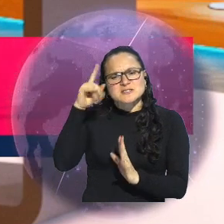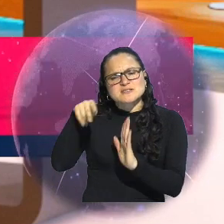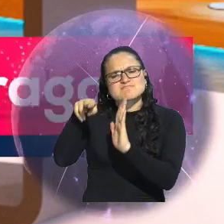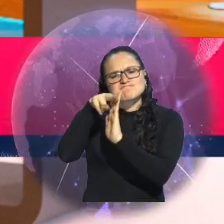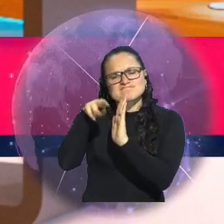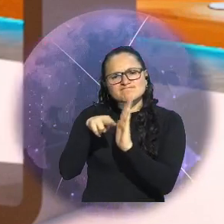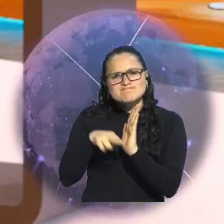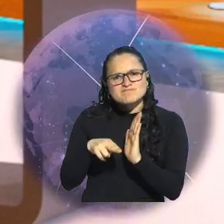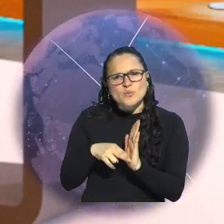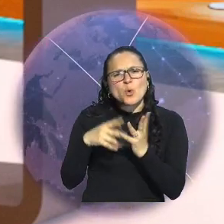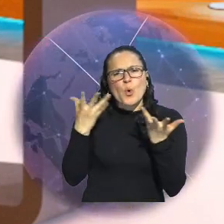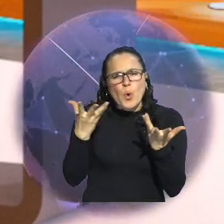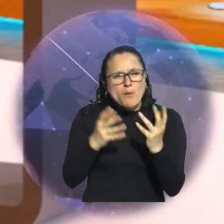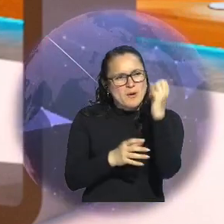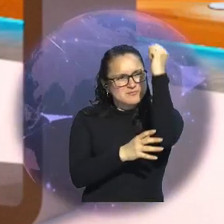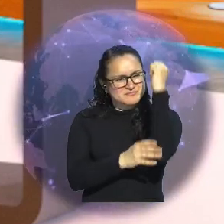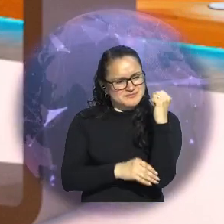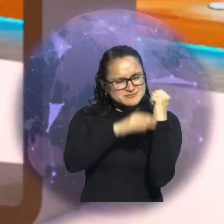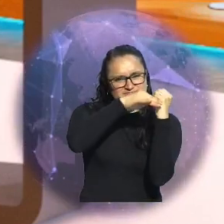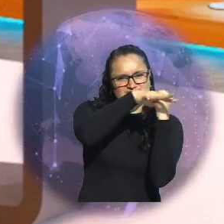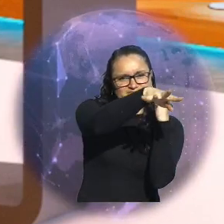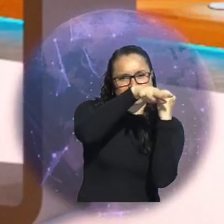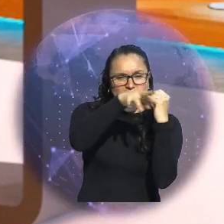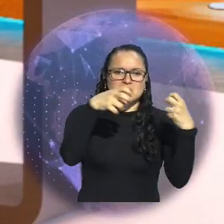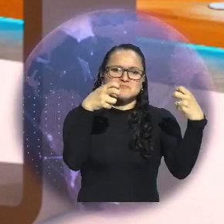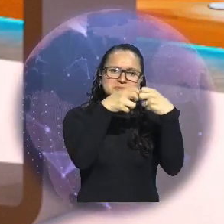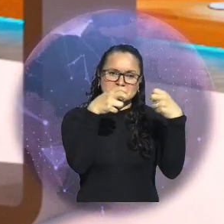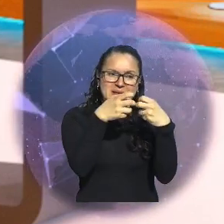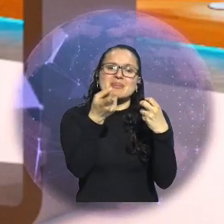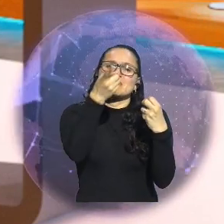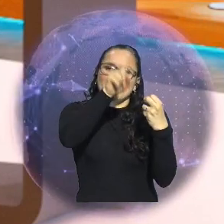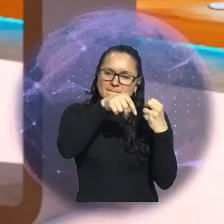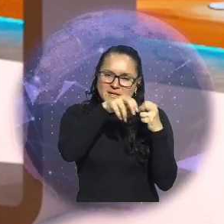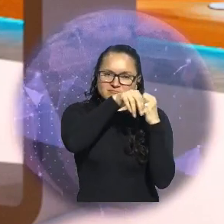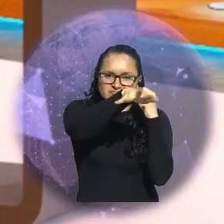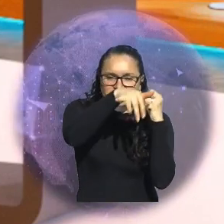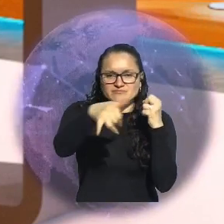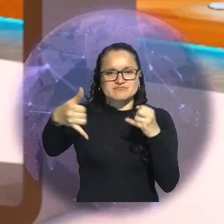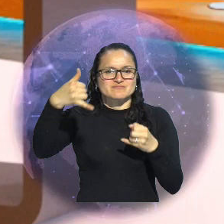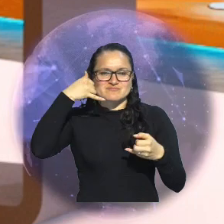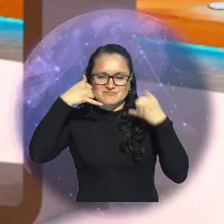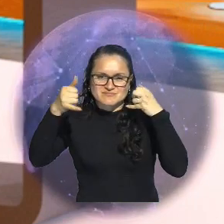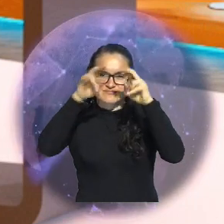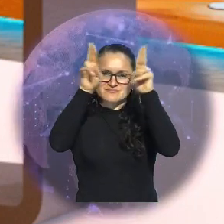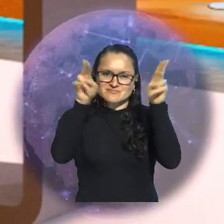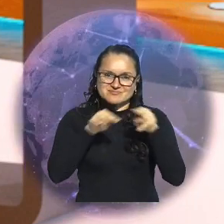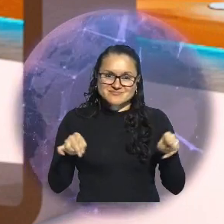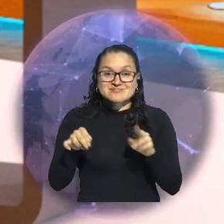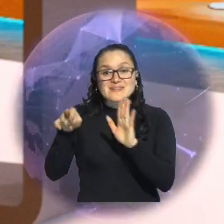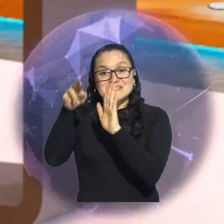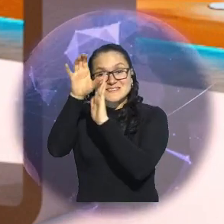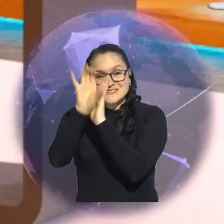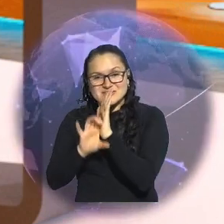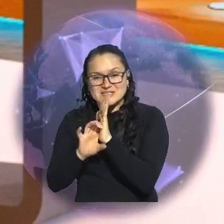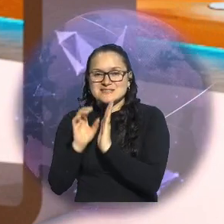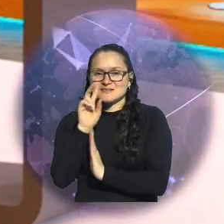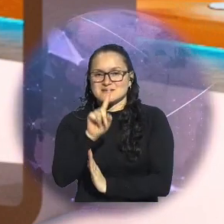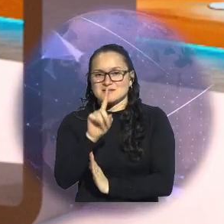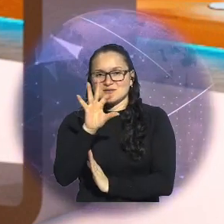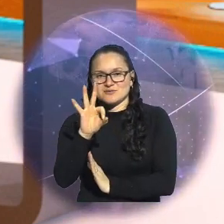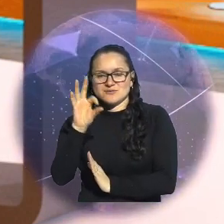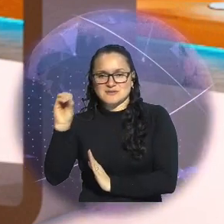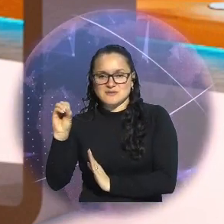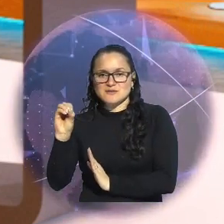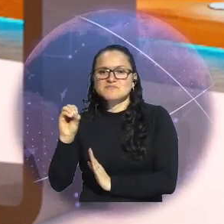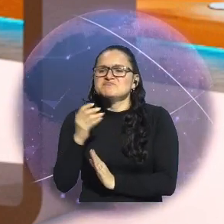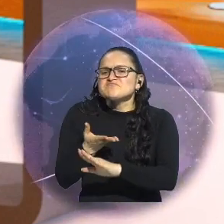de compartición de infraestructura eléctrica vigente la comisión mediante la circular 130 recomendó a los proveedores de redes y servicios